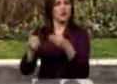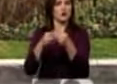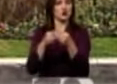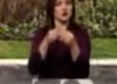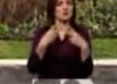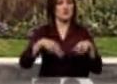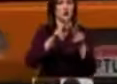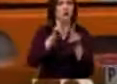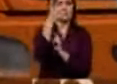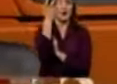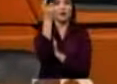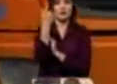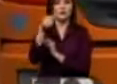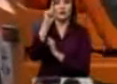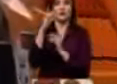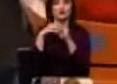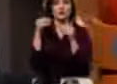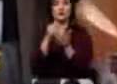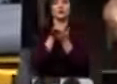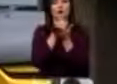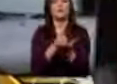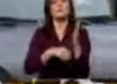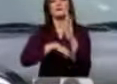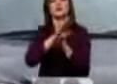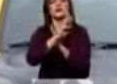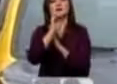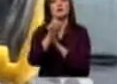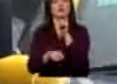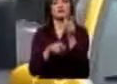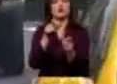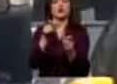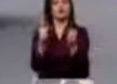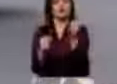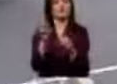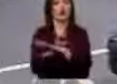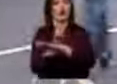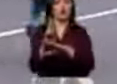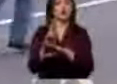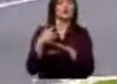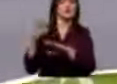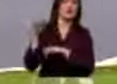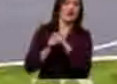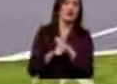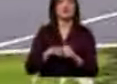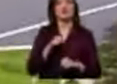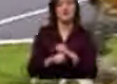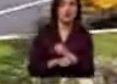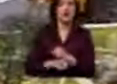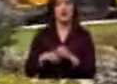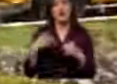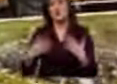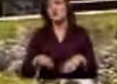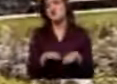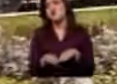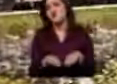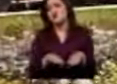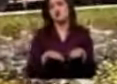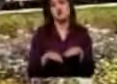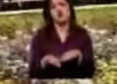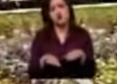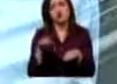15 millones de dólares y beneficiará a más de 60 mil conductores que utilizan esta ruta, que durante años fue un cuello de botella. Vamos a